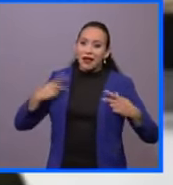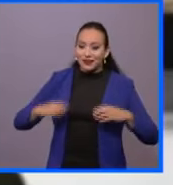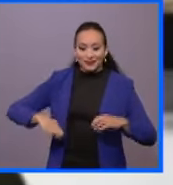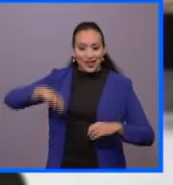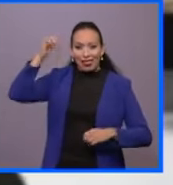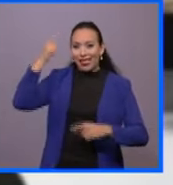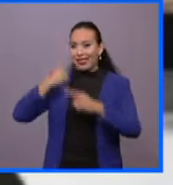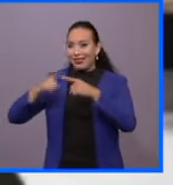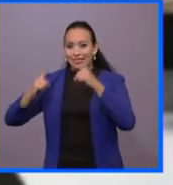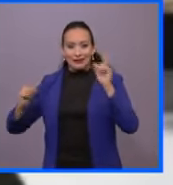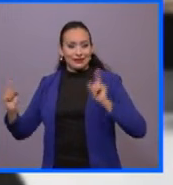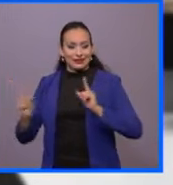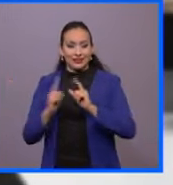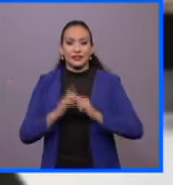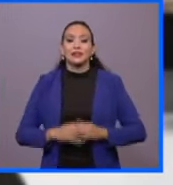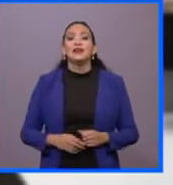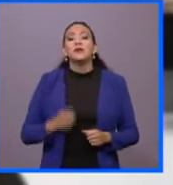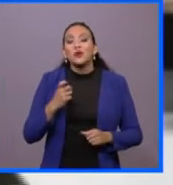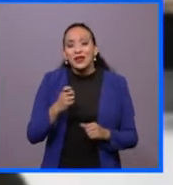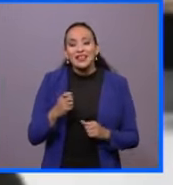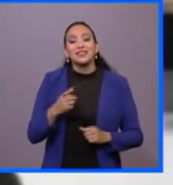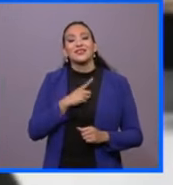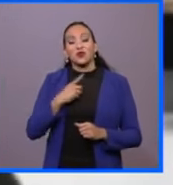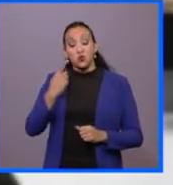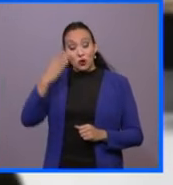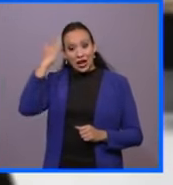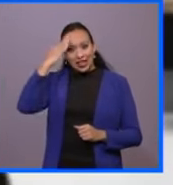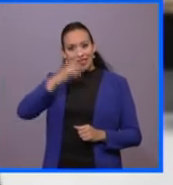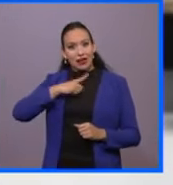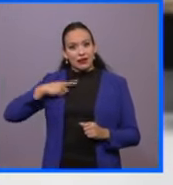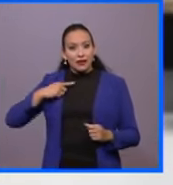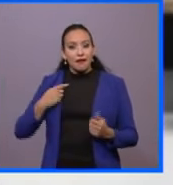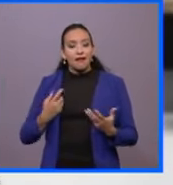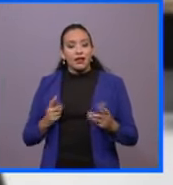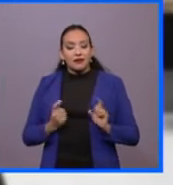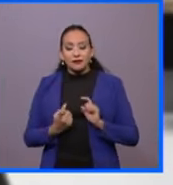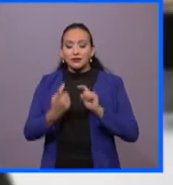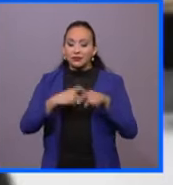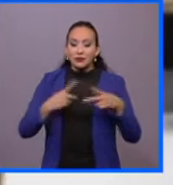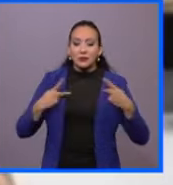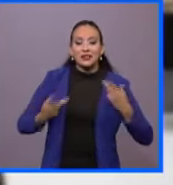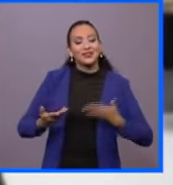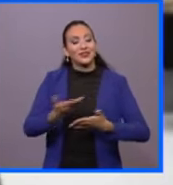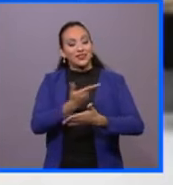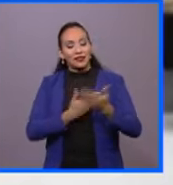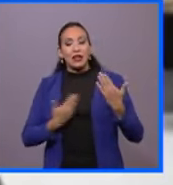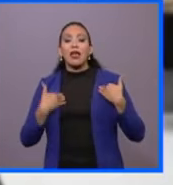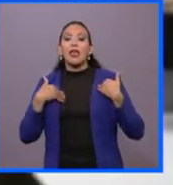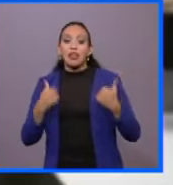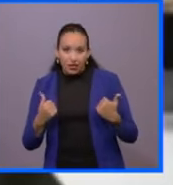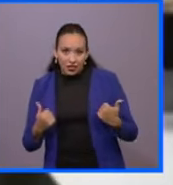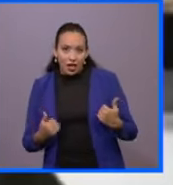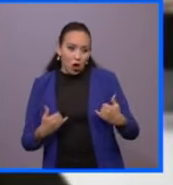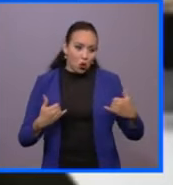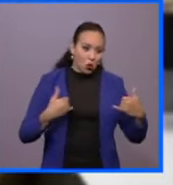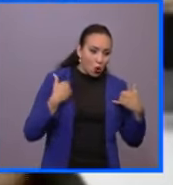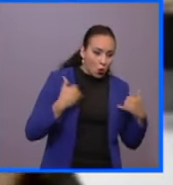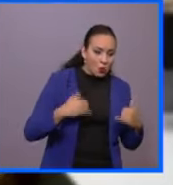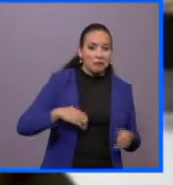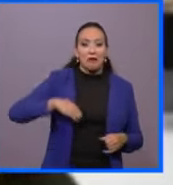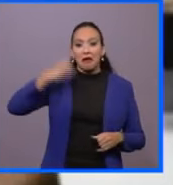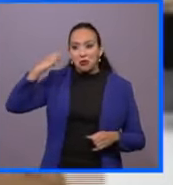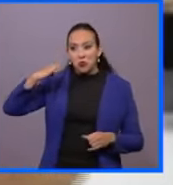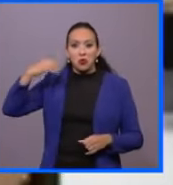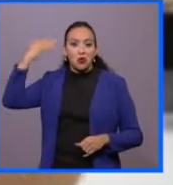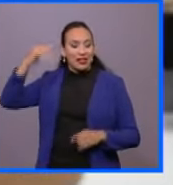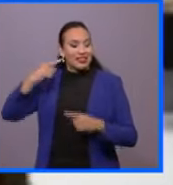Entonces, este liderazgo tiene que ser muy adaptativo, tiene que ser muy resiliente, tiene que ajustarse, tiene que tener